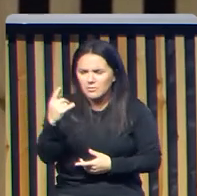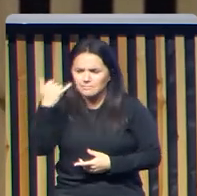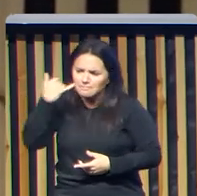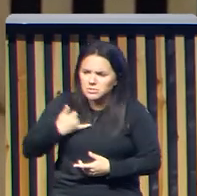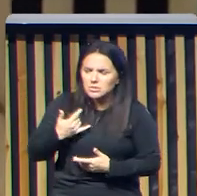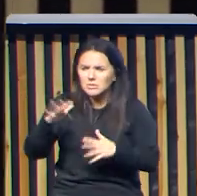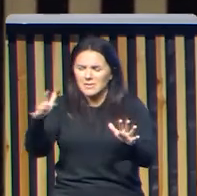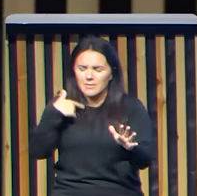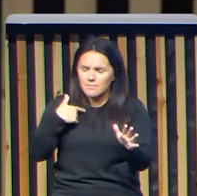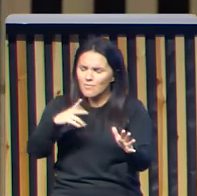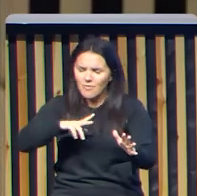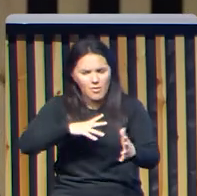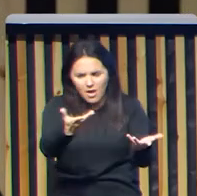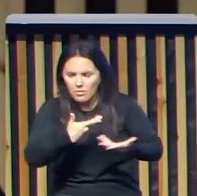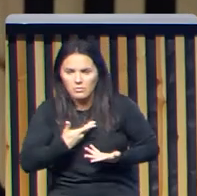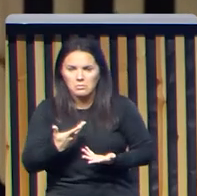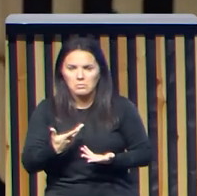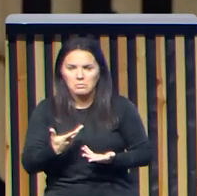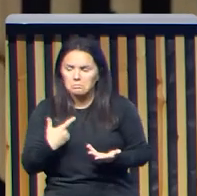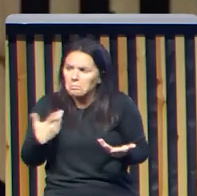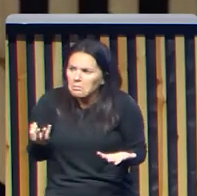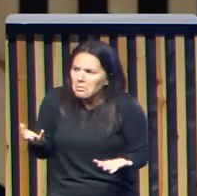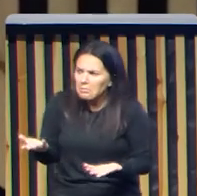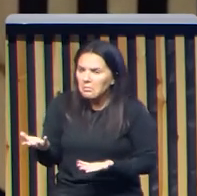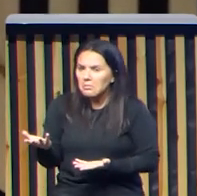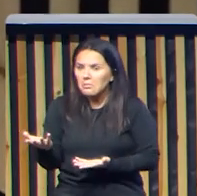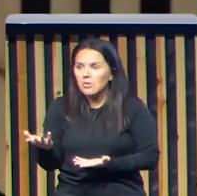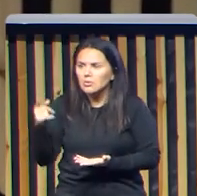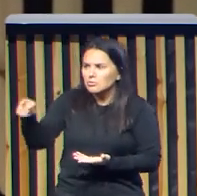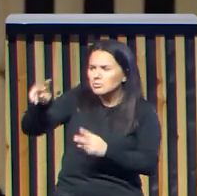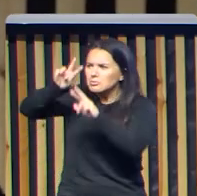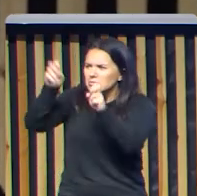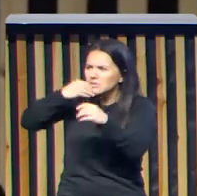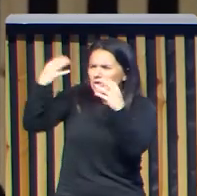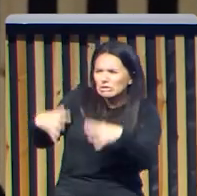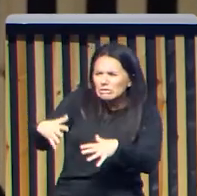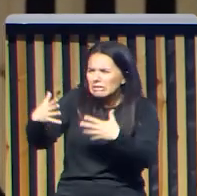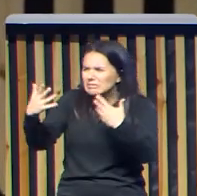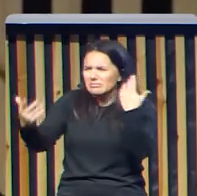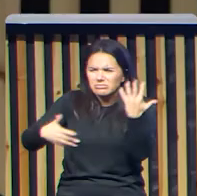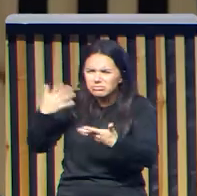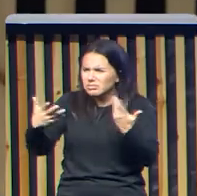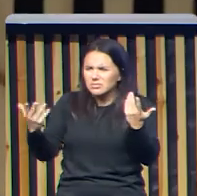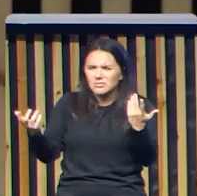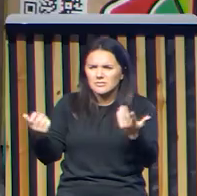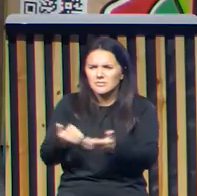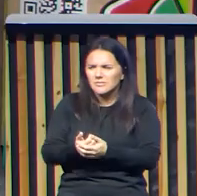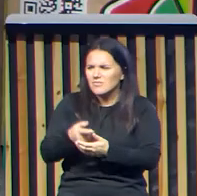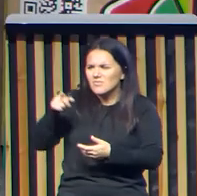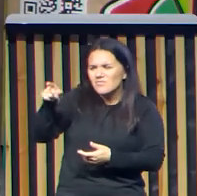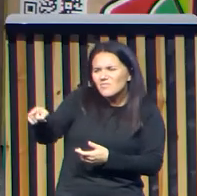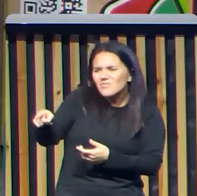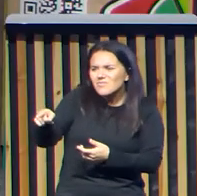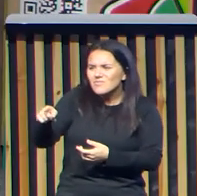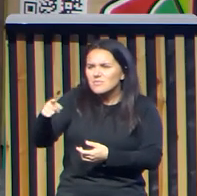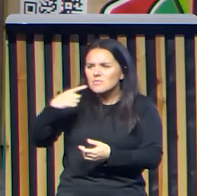estrella te llamo échame una mano y bueno qué digo tú que sabes tanto de estas historias de que has